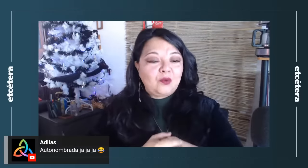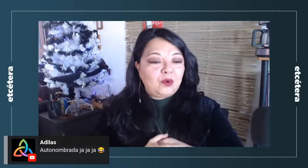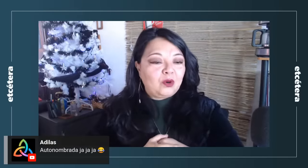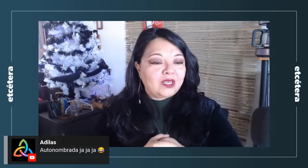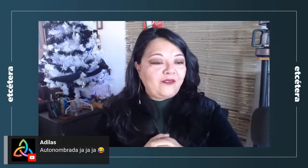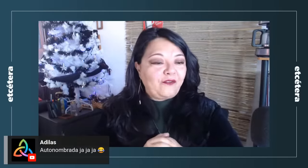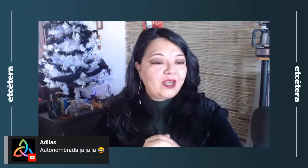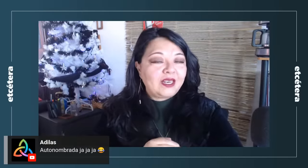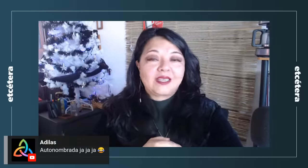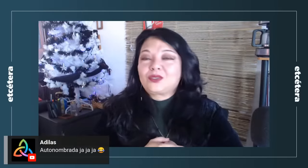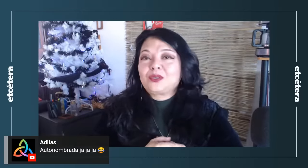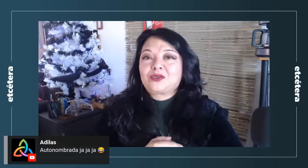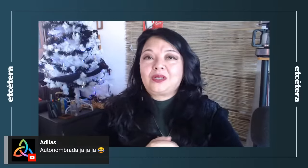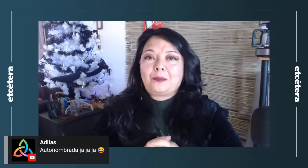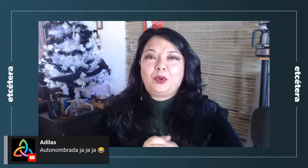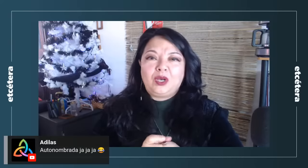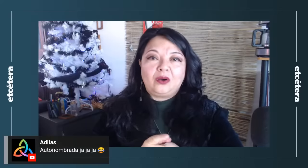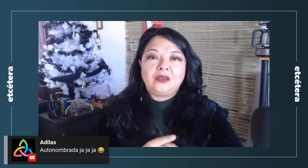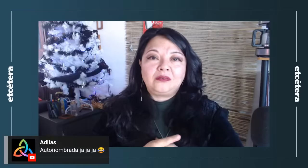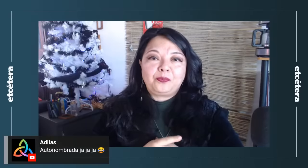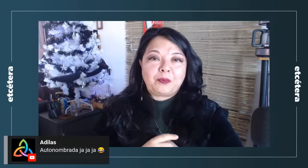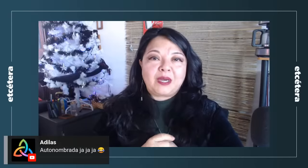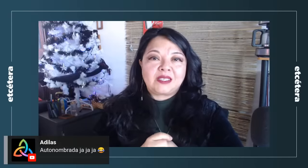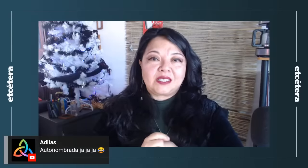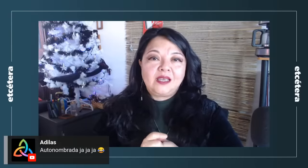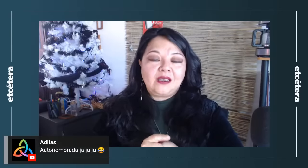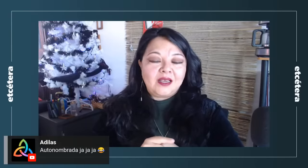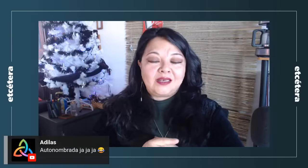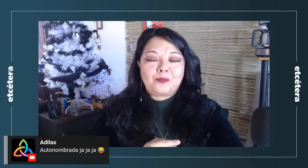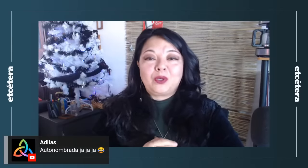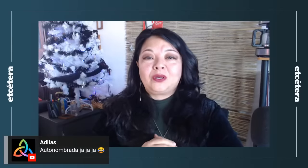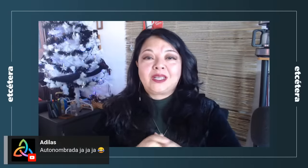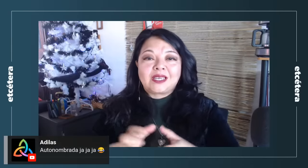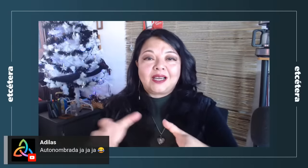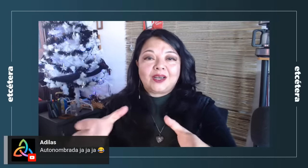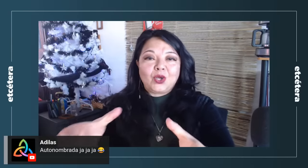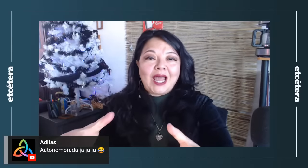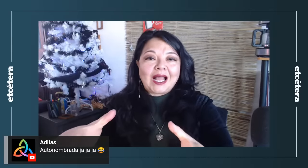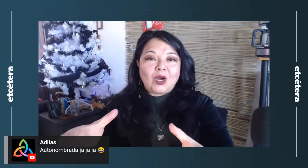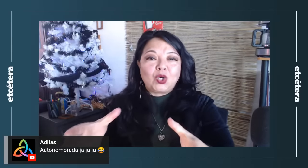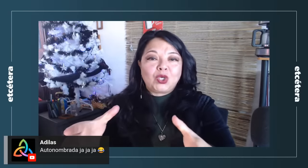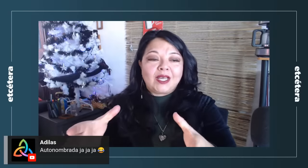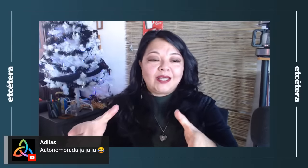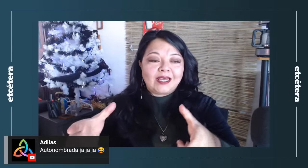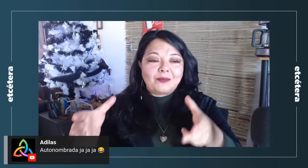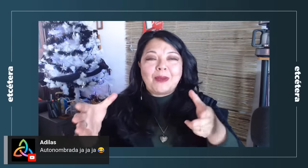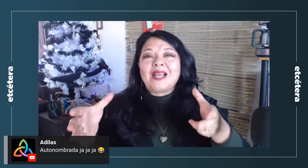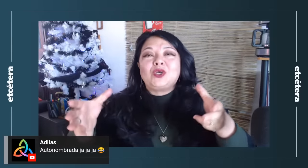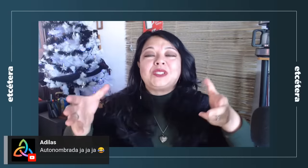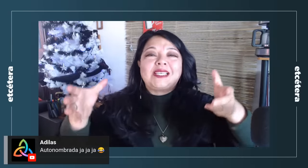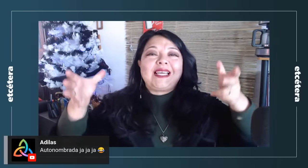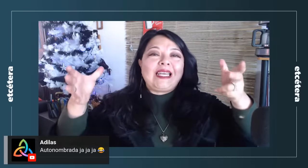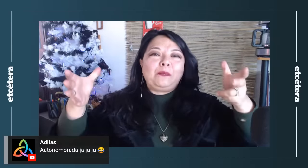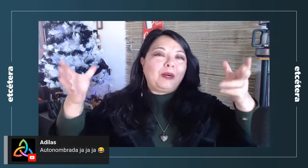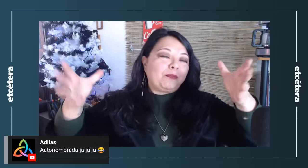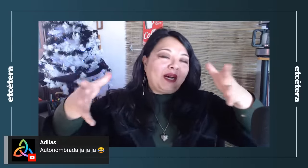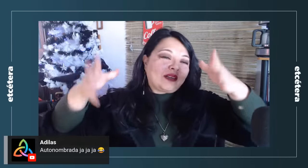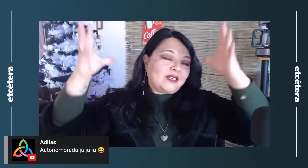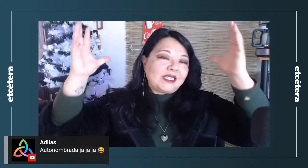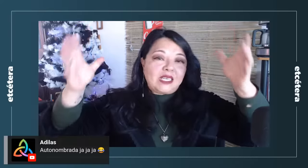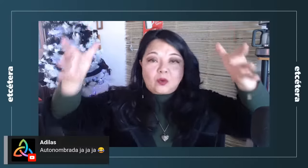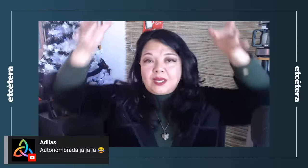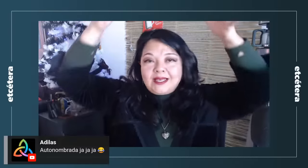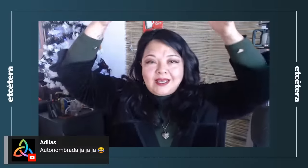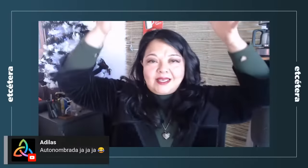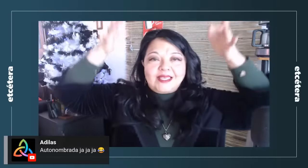así como Quién fue el que hizo eso Napoleón me parece Napoleón el que agarró la corona de manos de El Papa